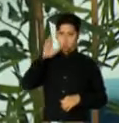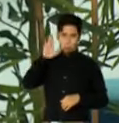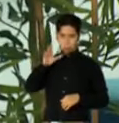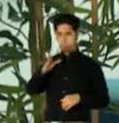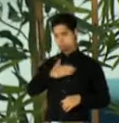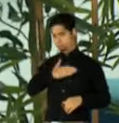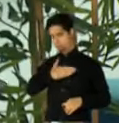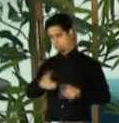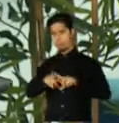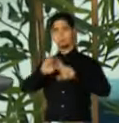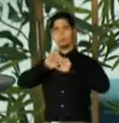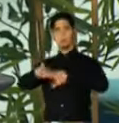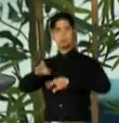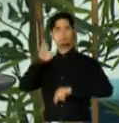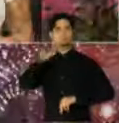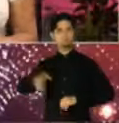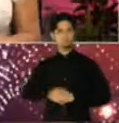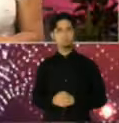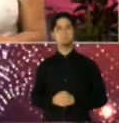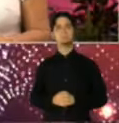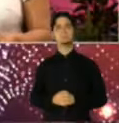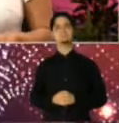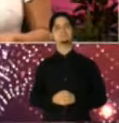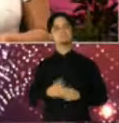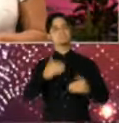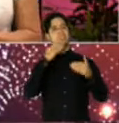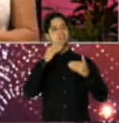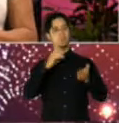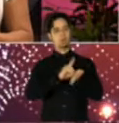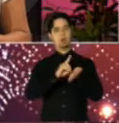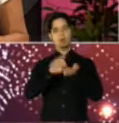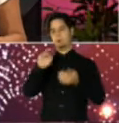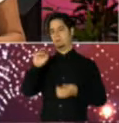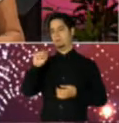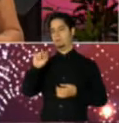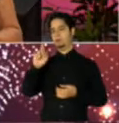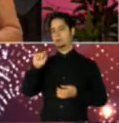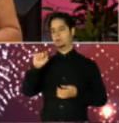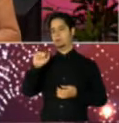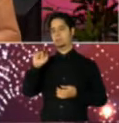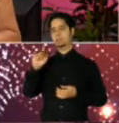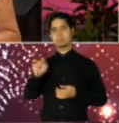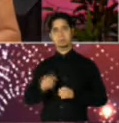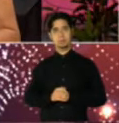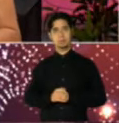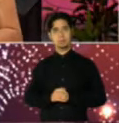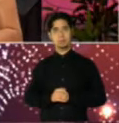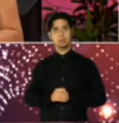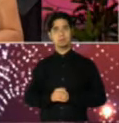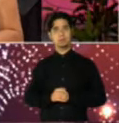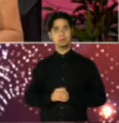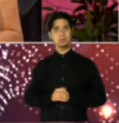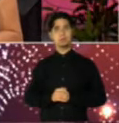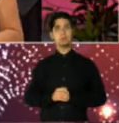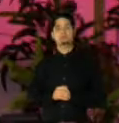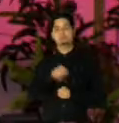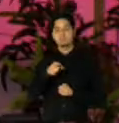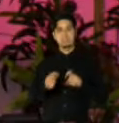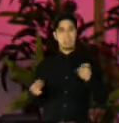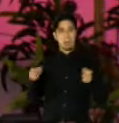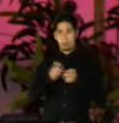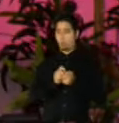ahí para contestar esas llamadas. Le agradezco a la doctora Martínez. El cambio no solo ha sido, ¿verdad?, ha sido de 360 grados, no solo en el aspecto